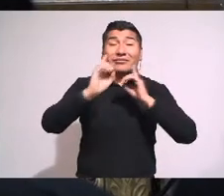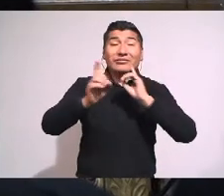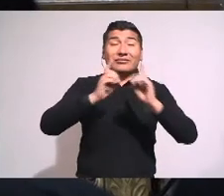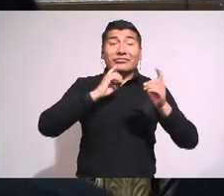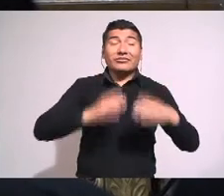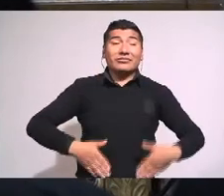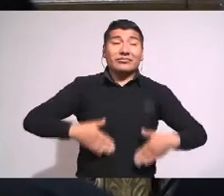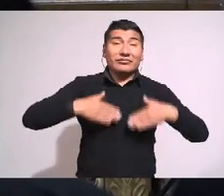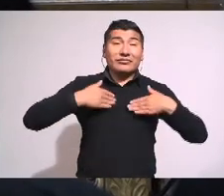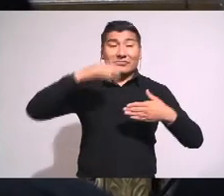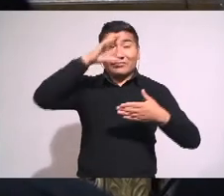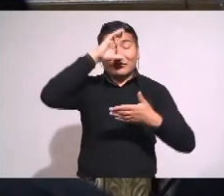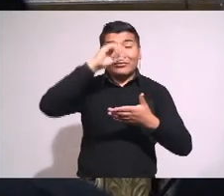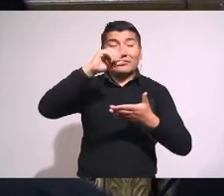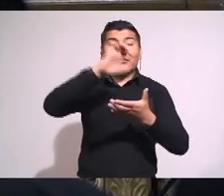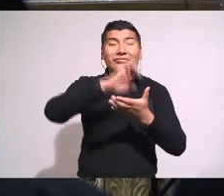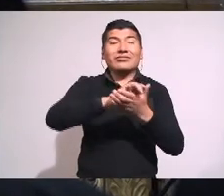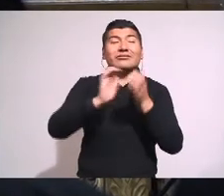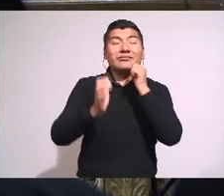vida matrimonial